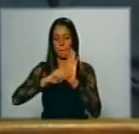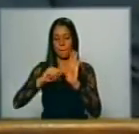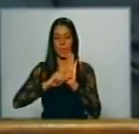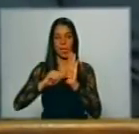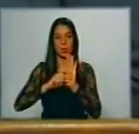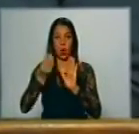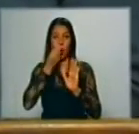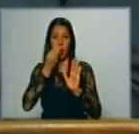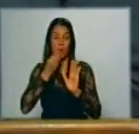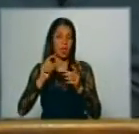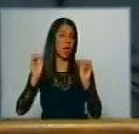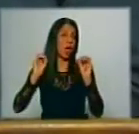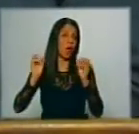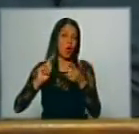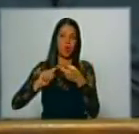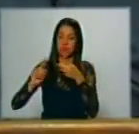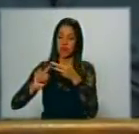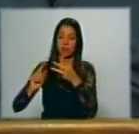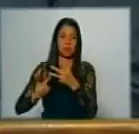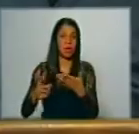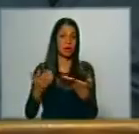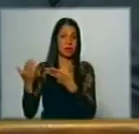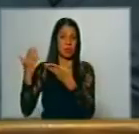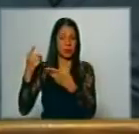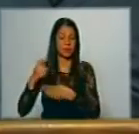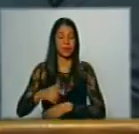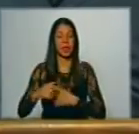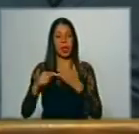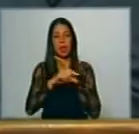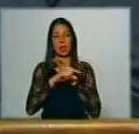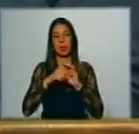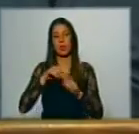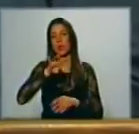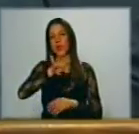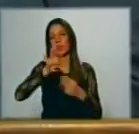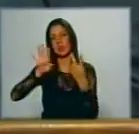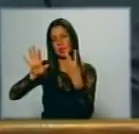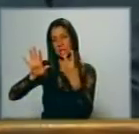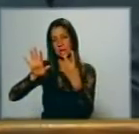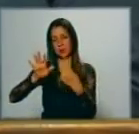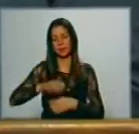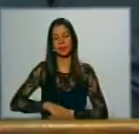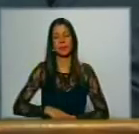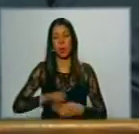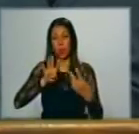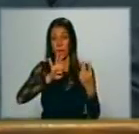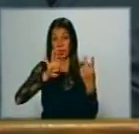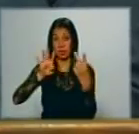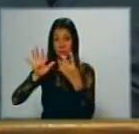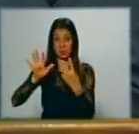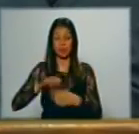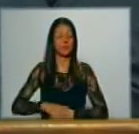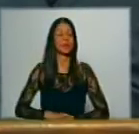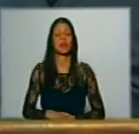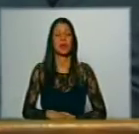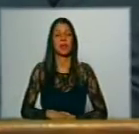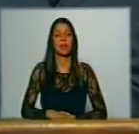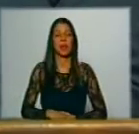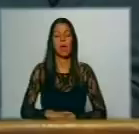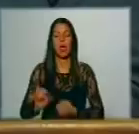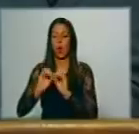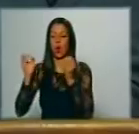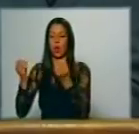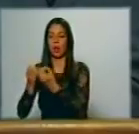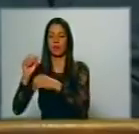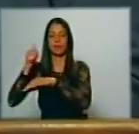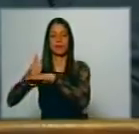servicios. Bienes y servicios priorizados. Artículo 47. El órgano rector del Sistema de Defensa de